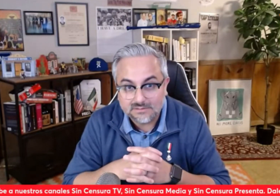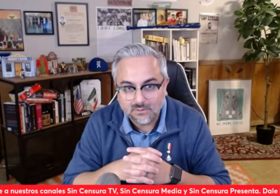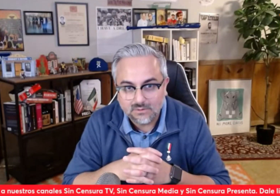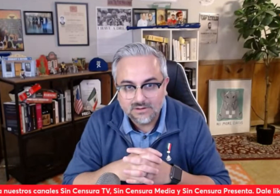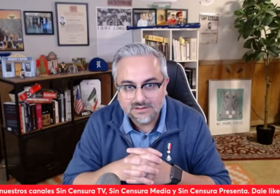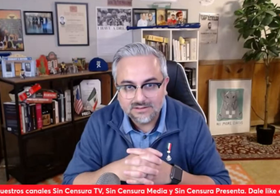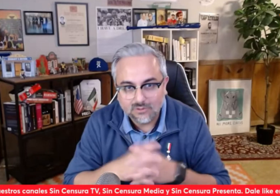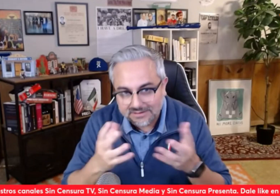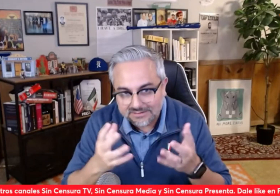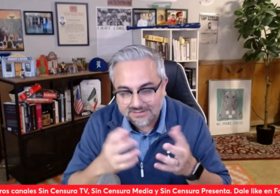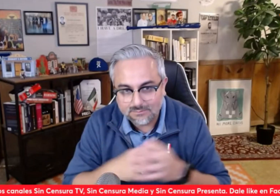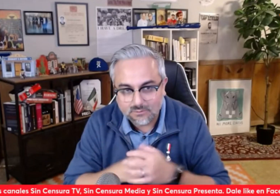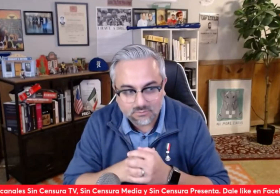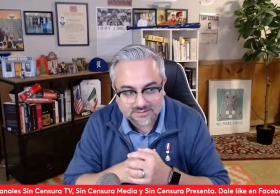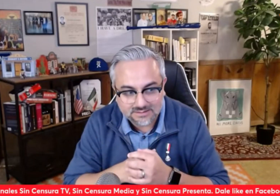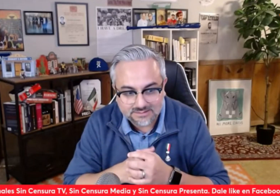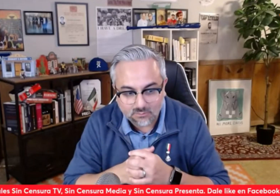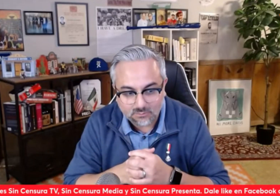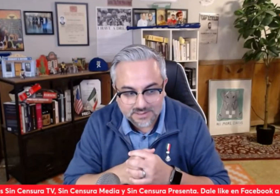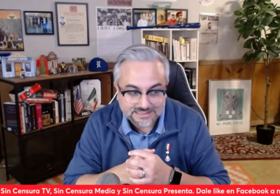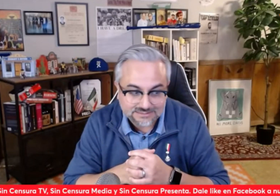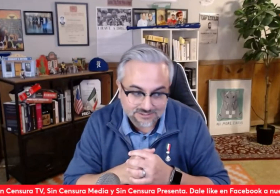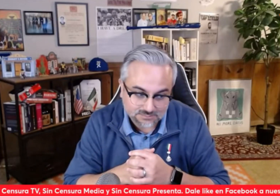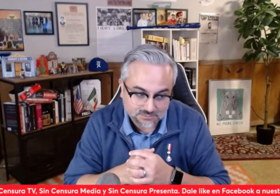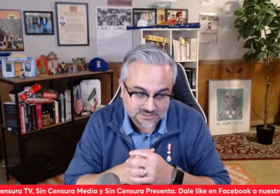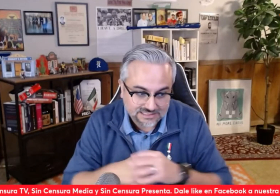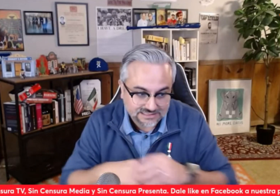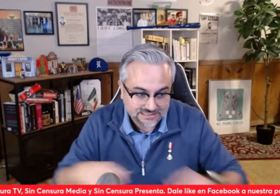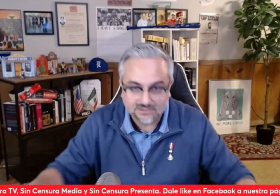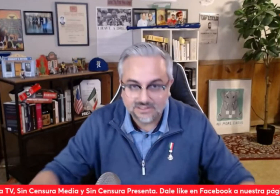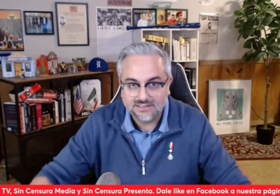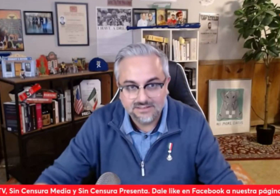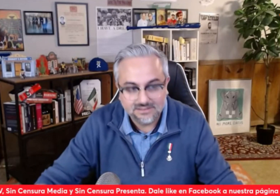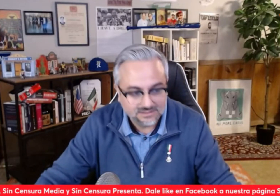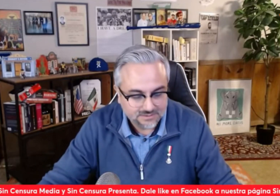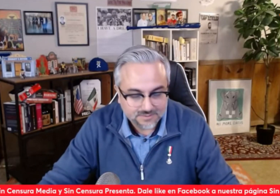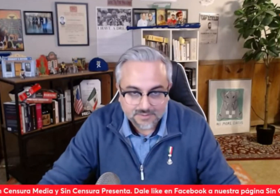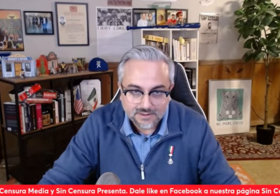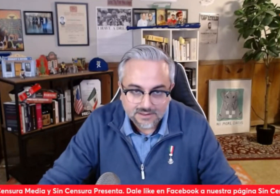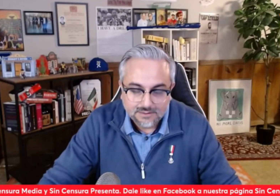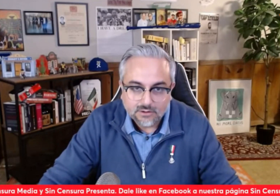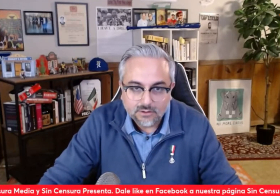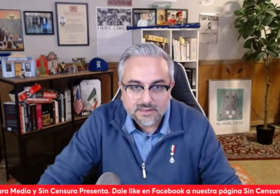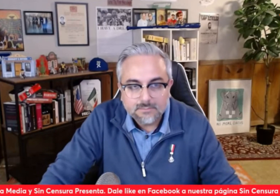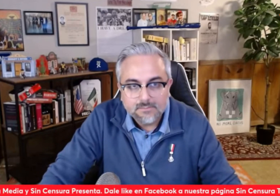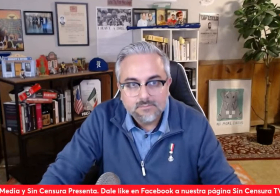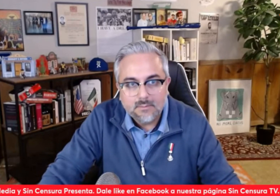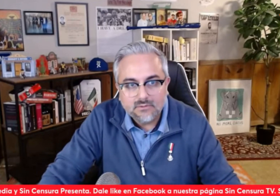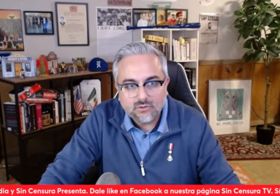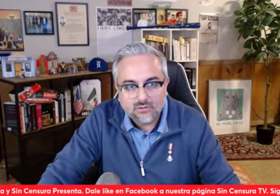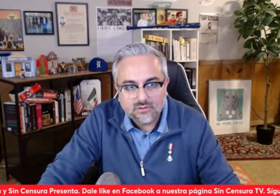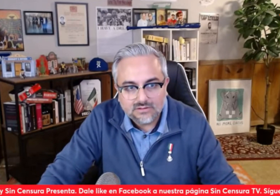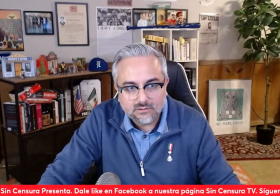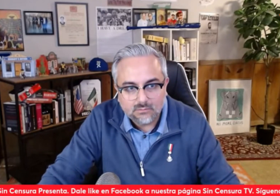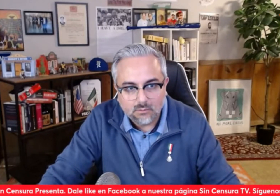De lobista por parte de esta compañera corresponsal, híjole. Bueno, mire,